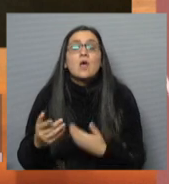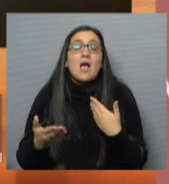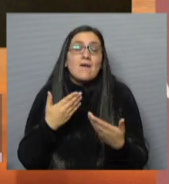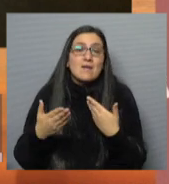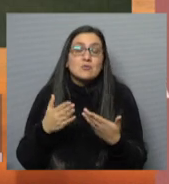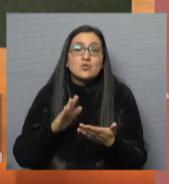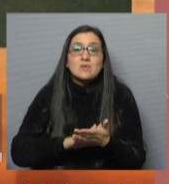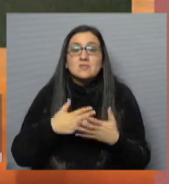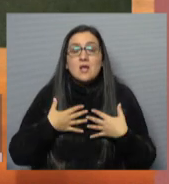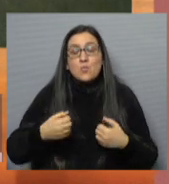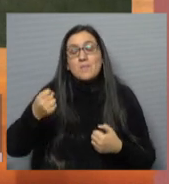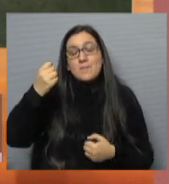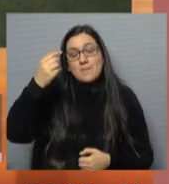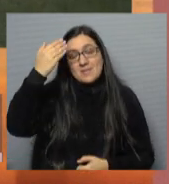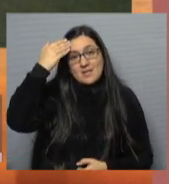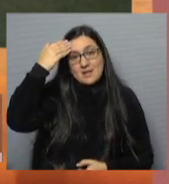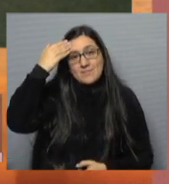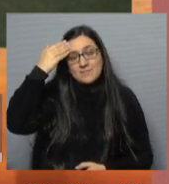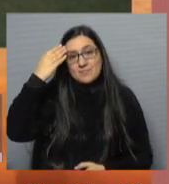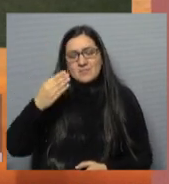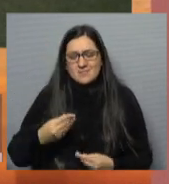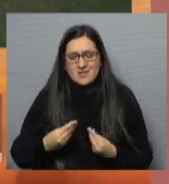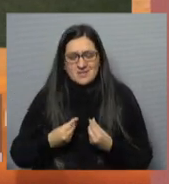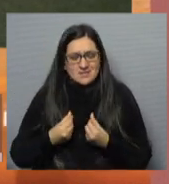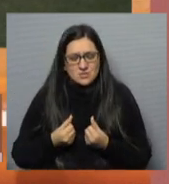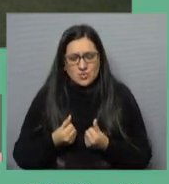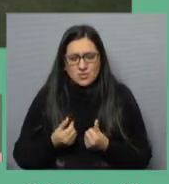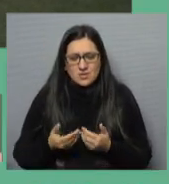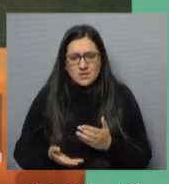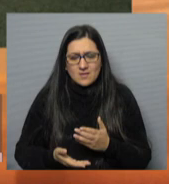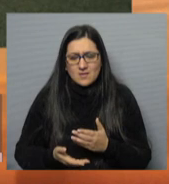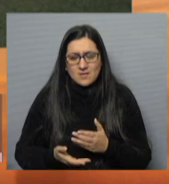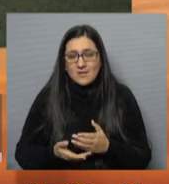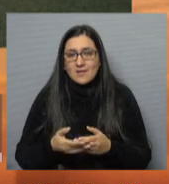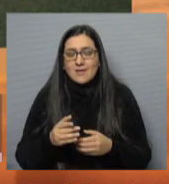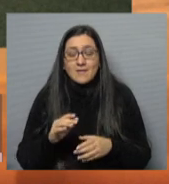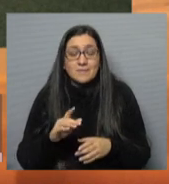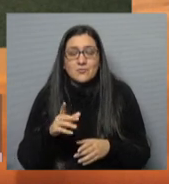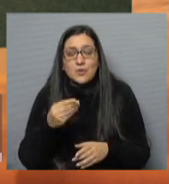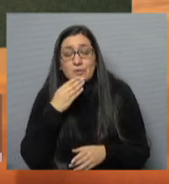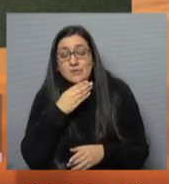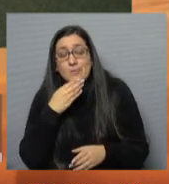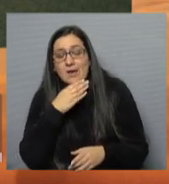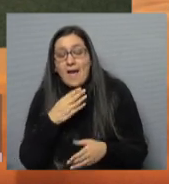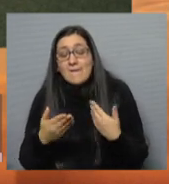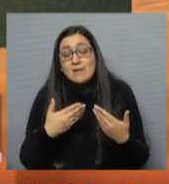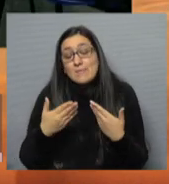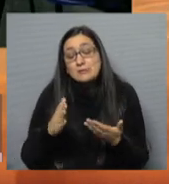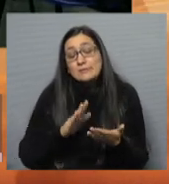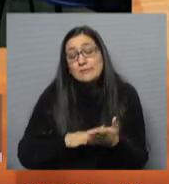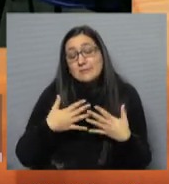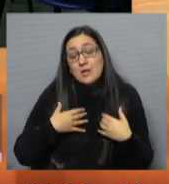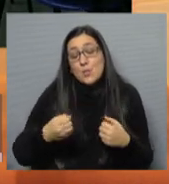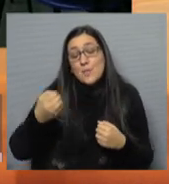mental, es como que da la sensación que se barre por debajo de la alfombra. Es, bueno, hablemos de salud mental, hagamos un par de